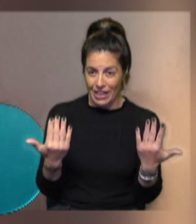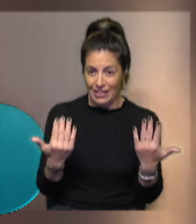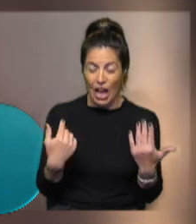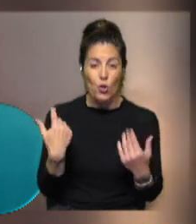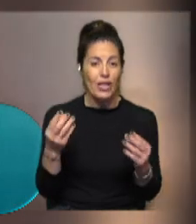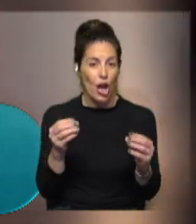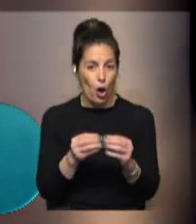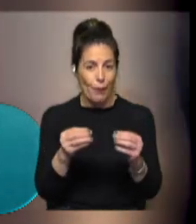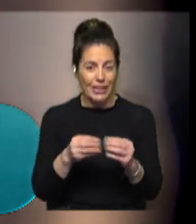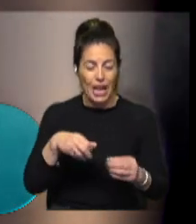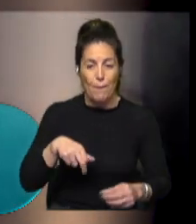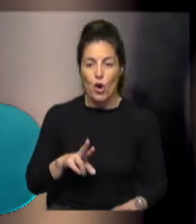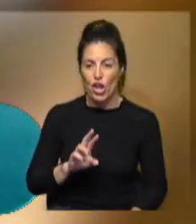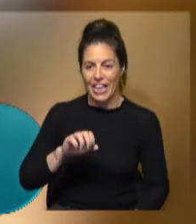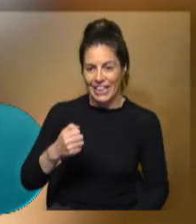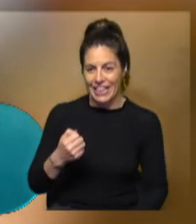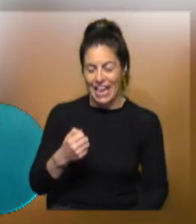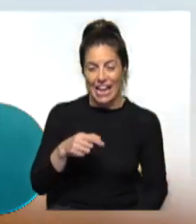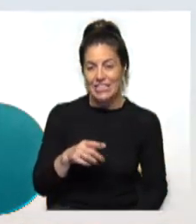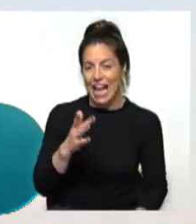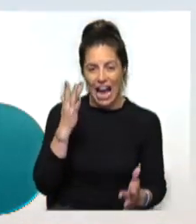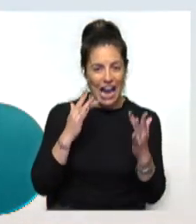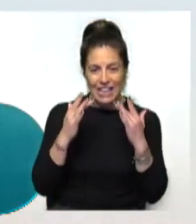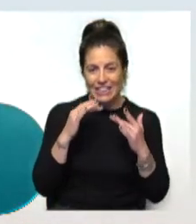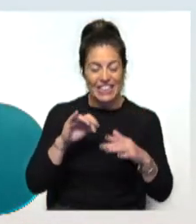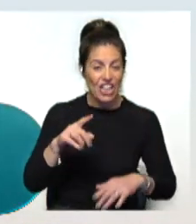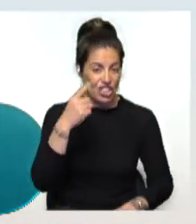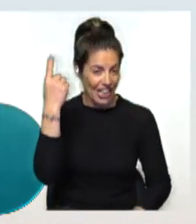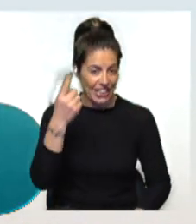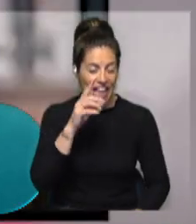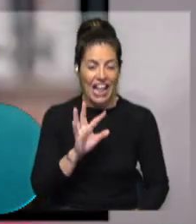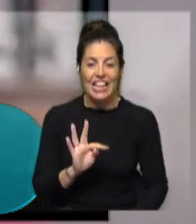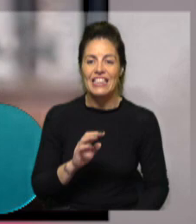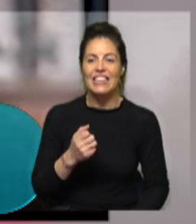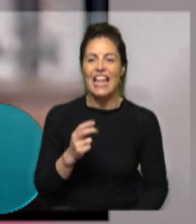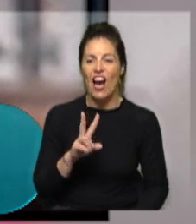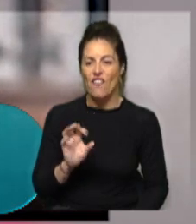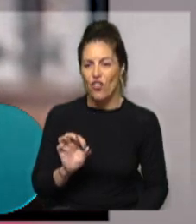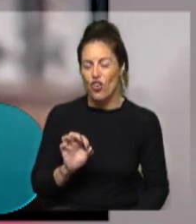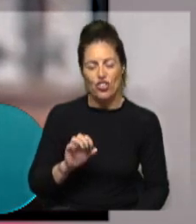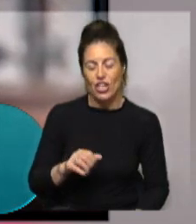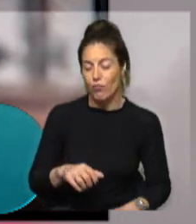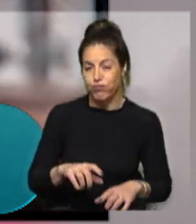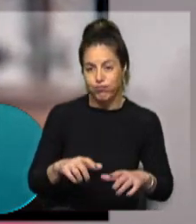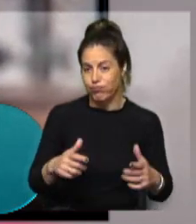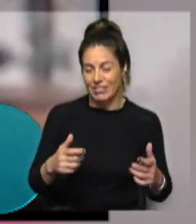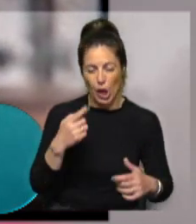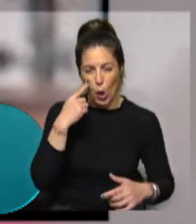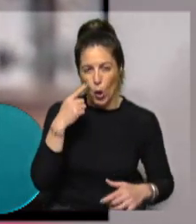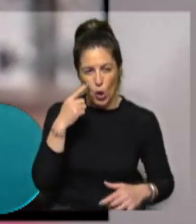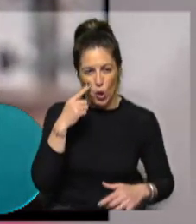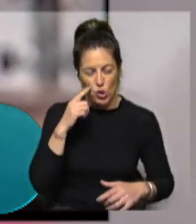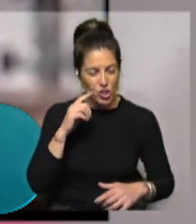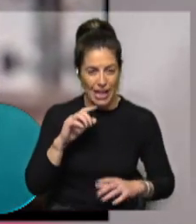compañera Morena, que está ahí desfilando, este artista, que ya es internacional. Tavo ya creció a niveles... Tavo es